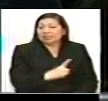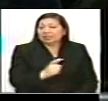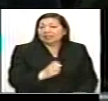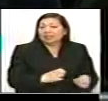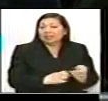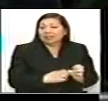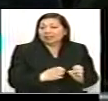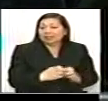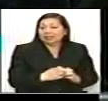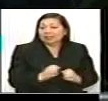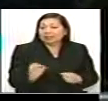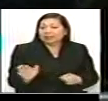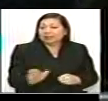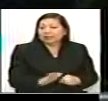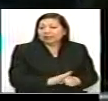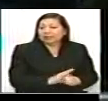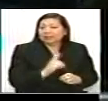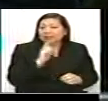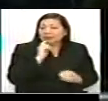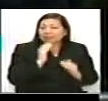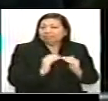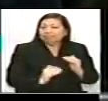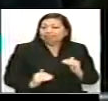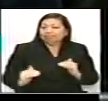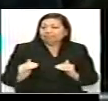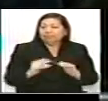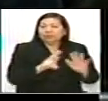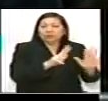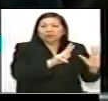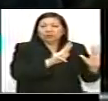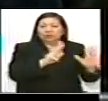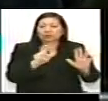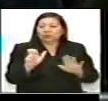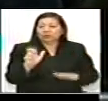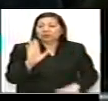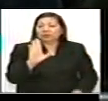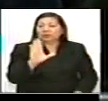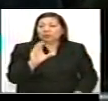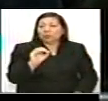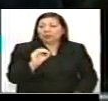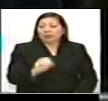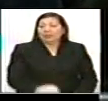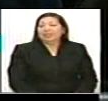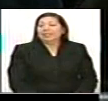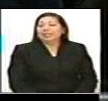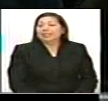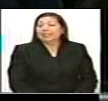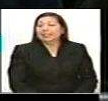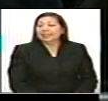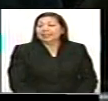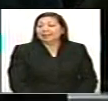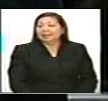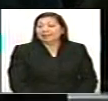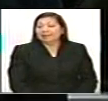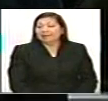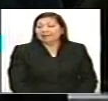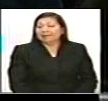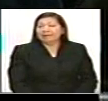estaciones automáticas, se llegó a 850 estaciones.